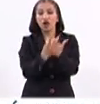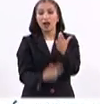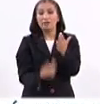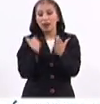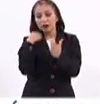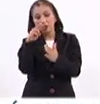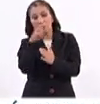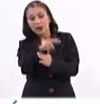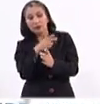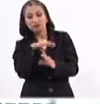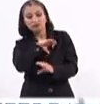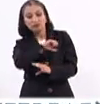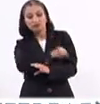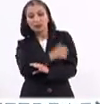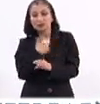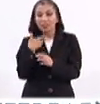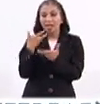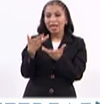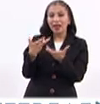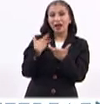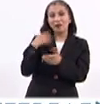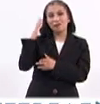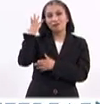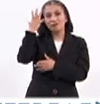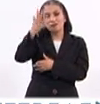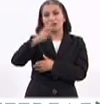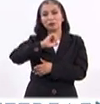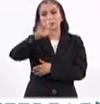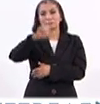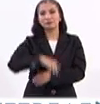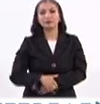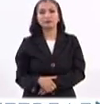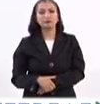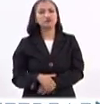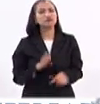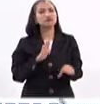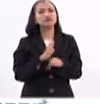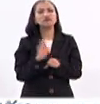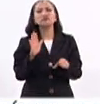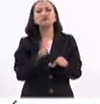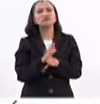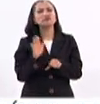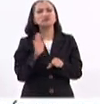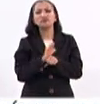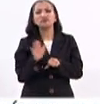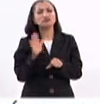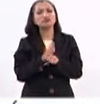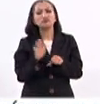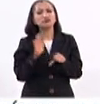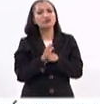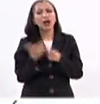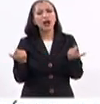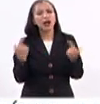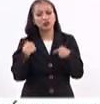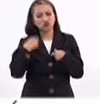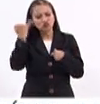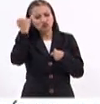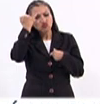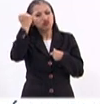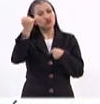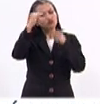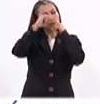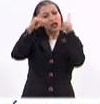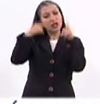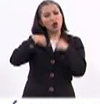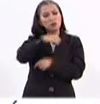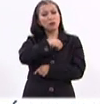que ilumina las vocaciones de los futuros profesionales. ¿Cuál es nuestra filosofía y cuál